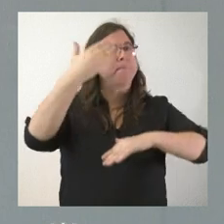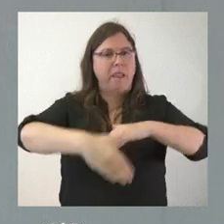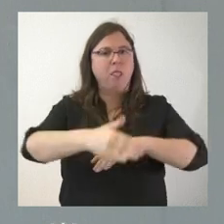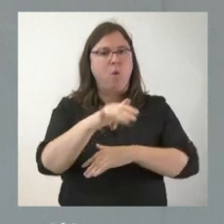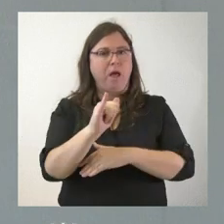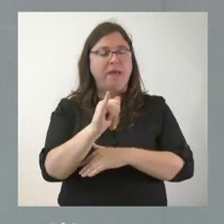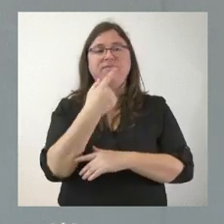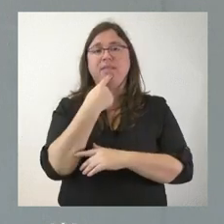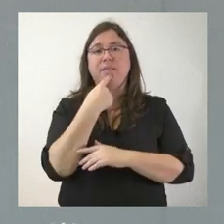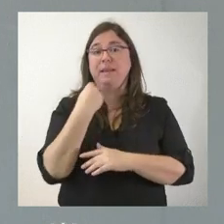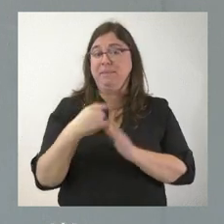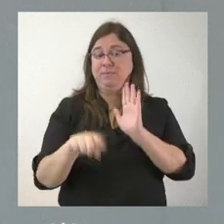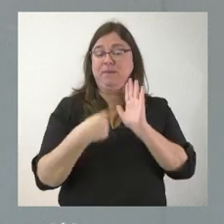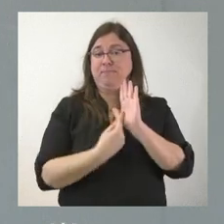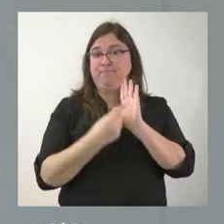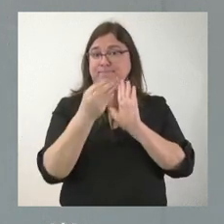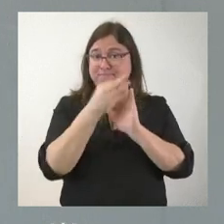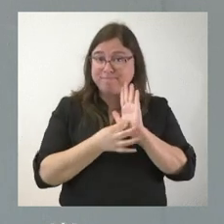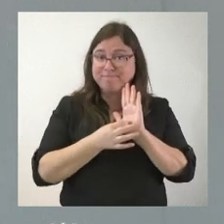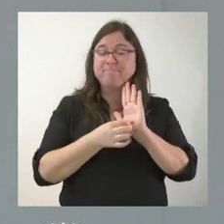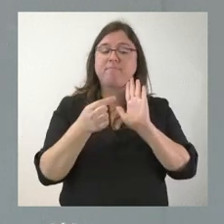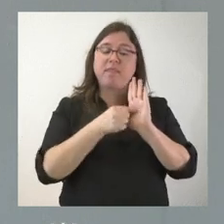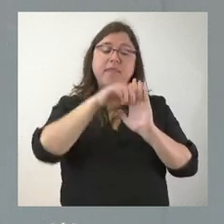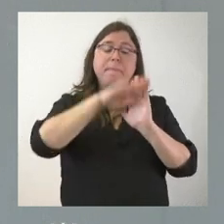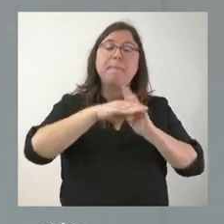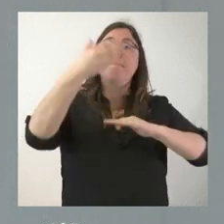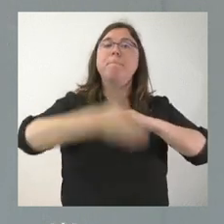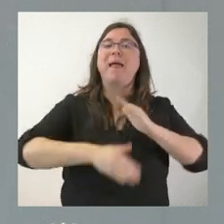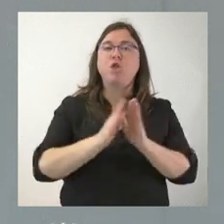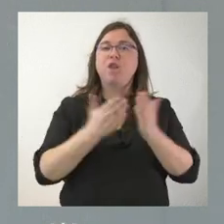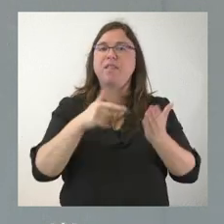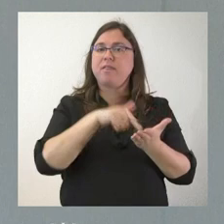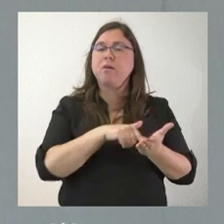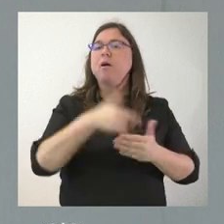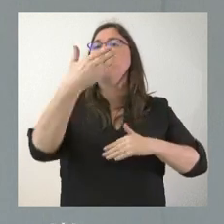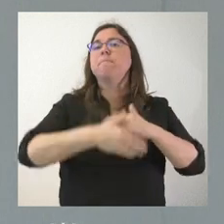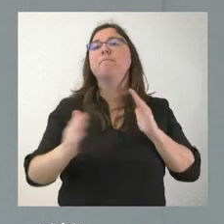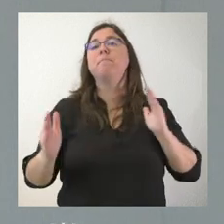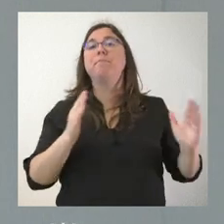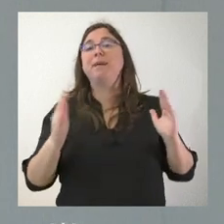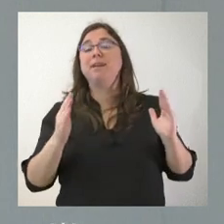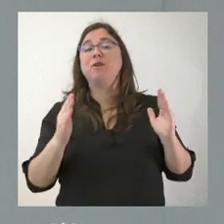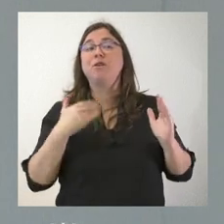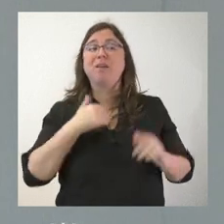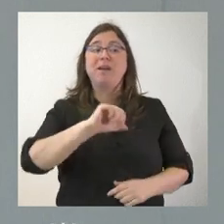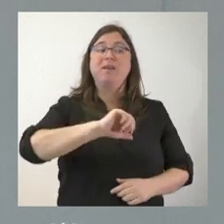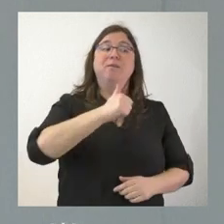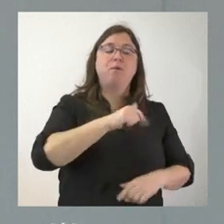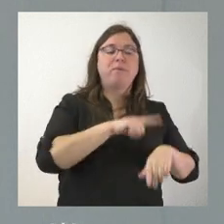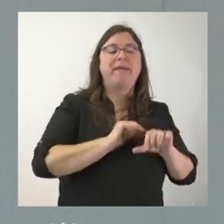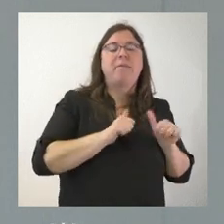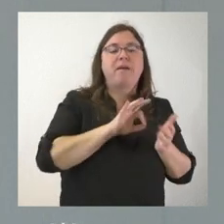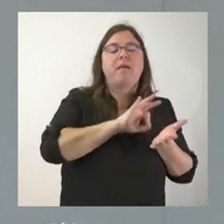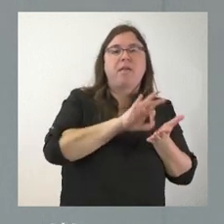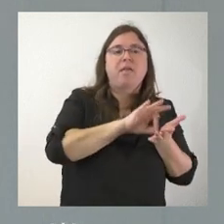que establece la resolución y que estableció la licitación pues existe un periodo durante el cual los concesionarios pues pueden ir iniciando